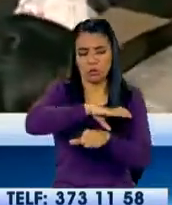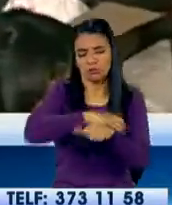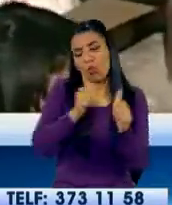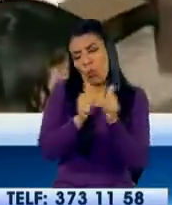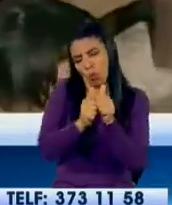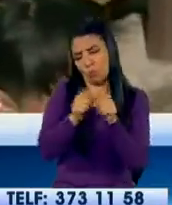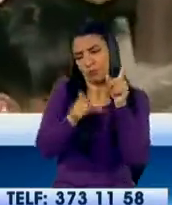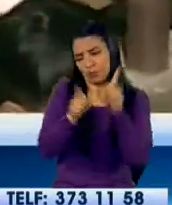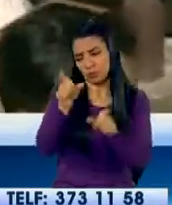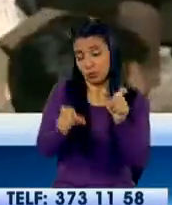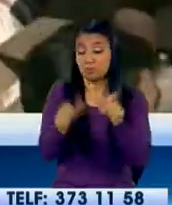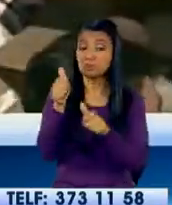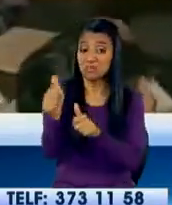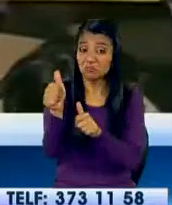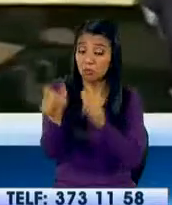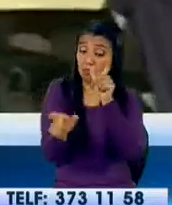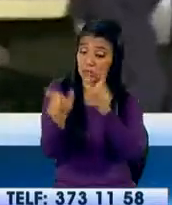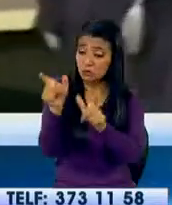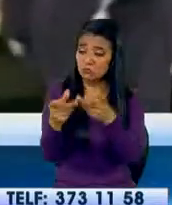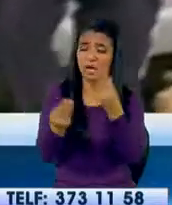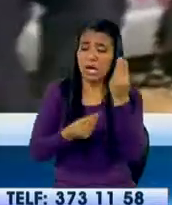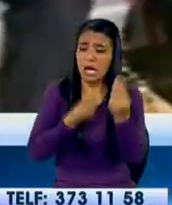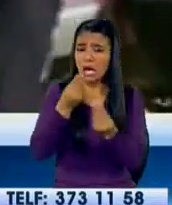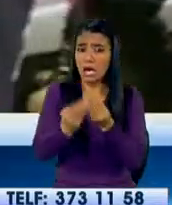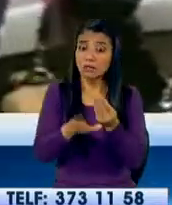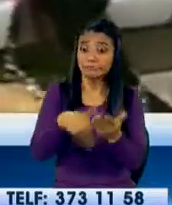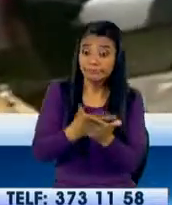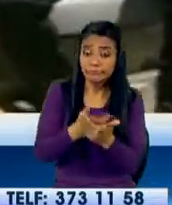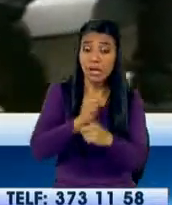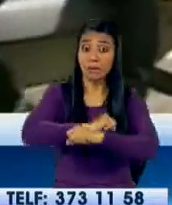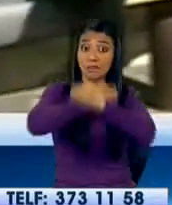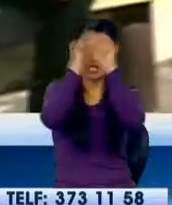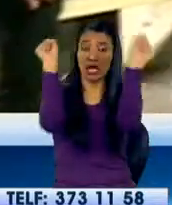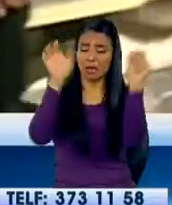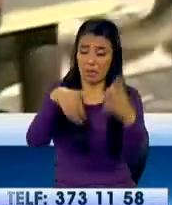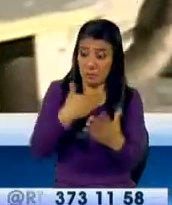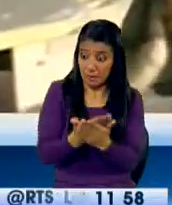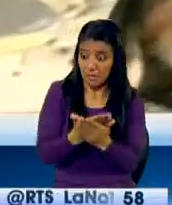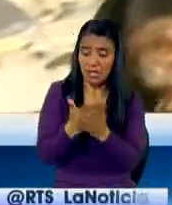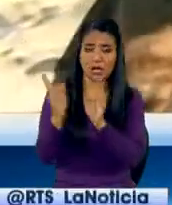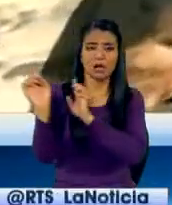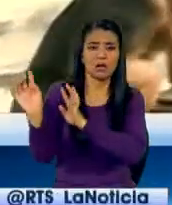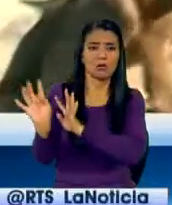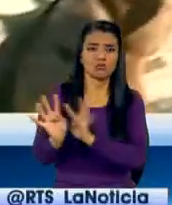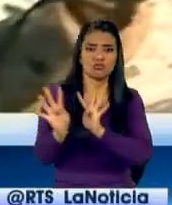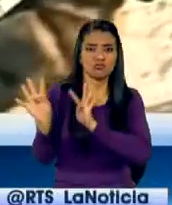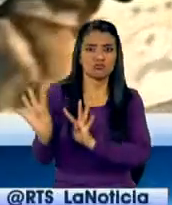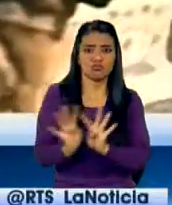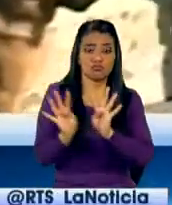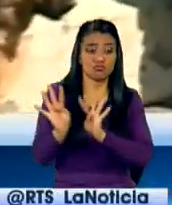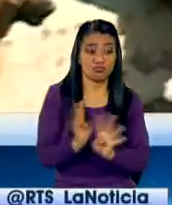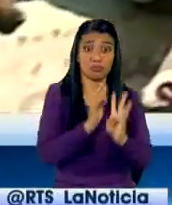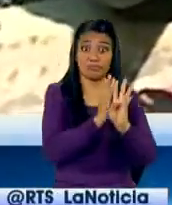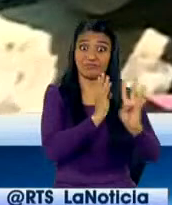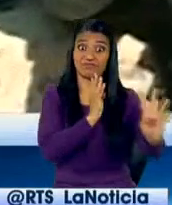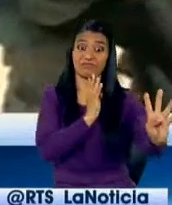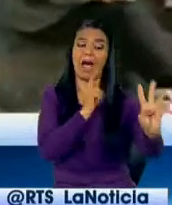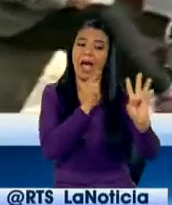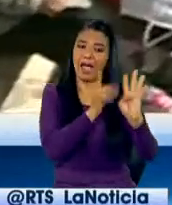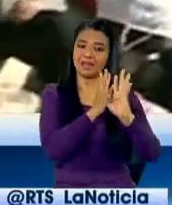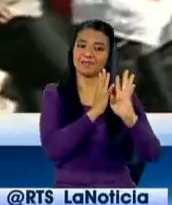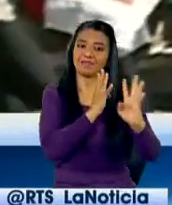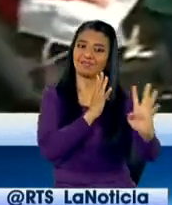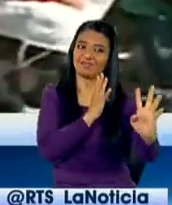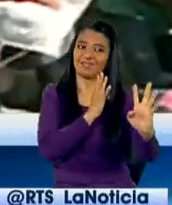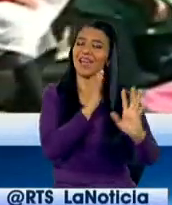comunidad. Entonces, la comunidad lo que se encarga es de venir en horas de la mañana, ellos van llegando según cómo vayan